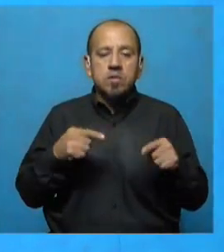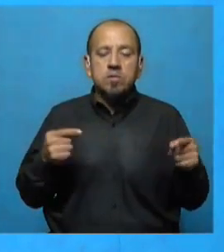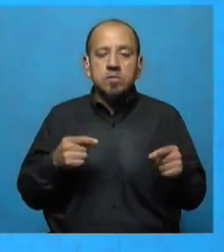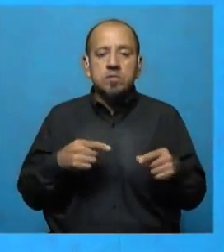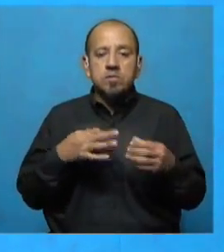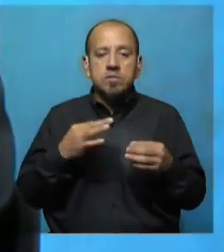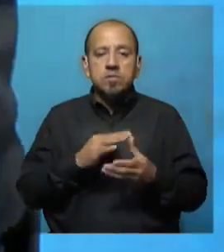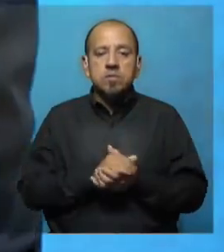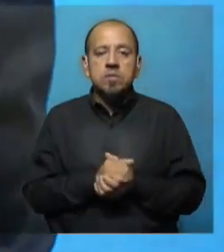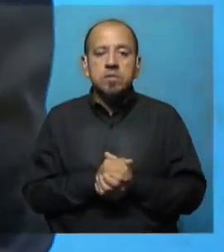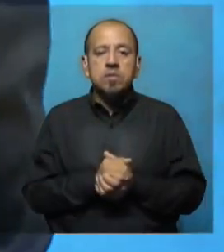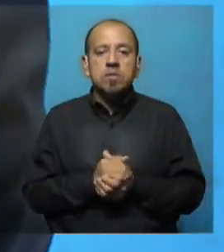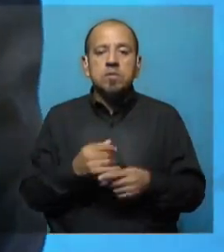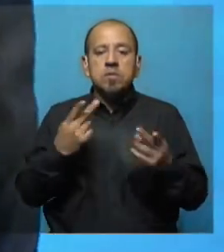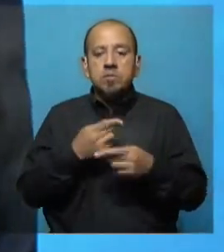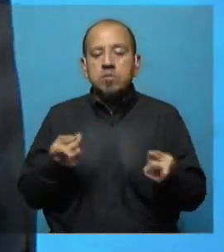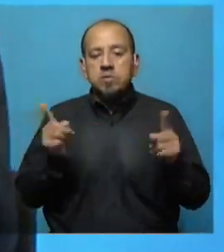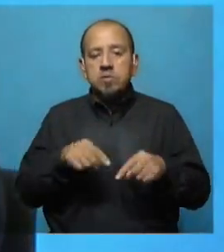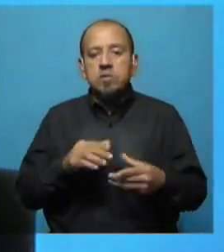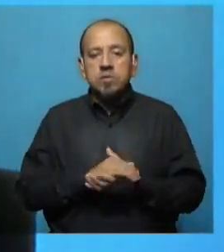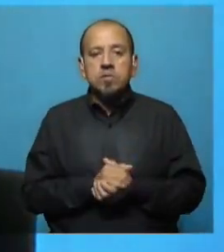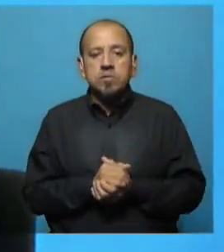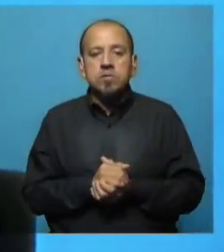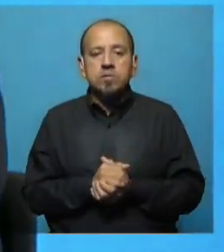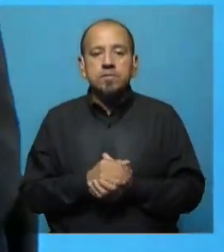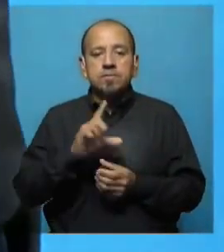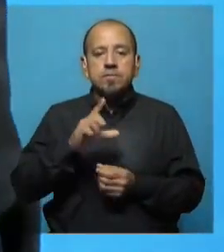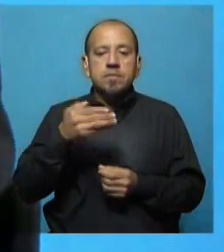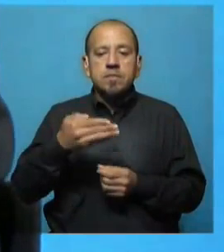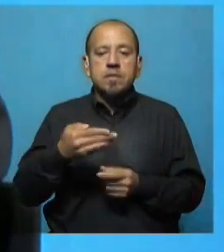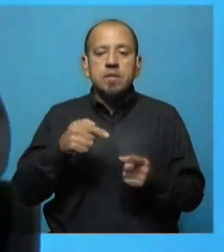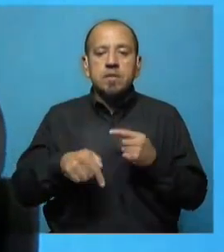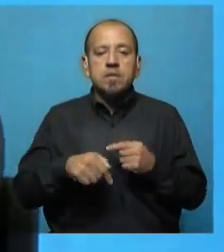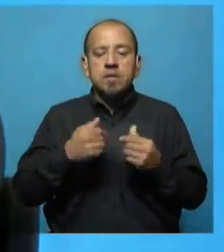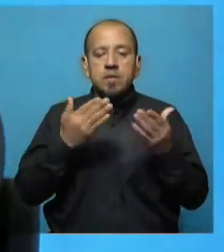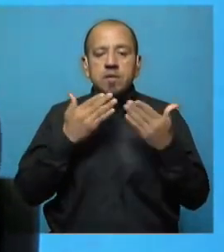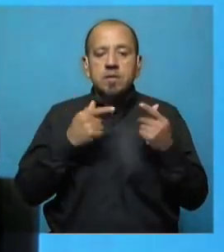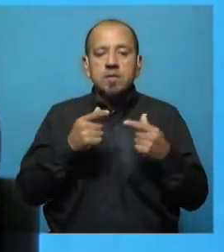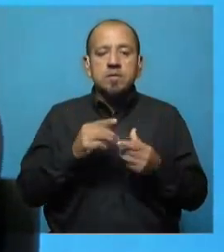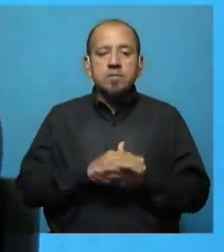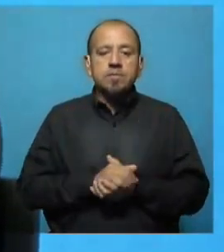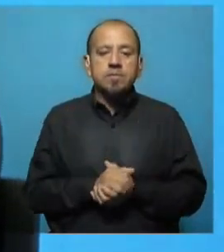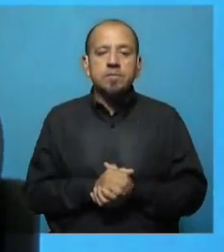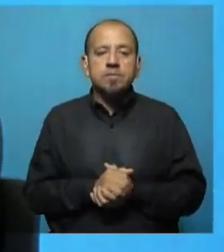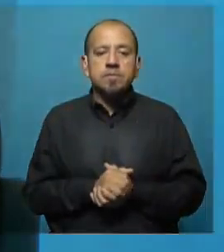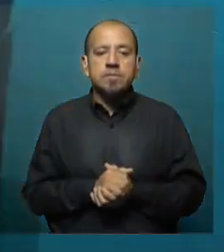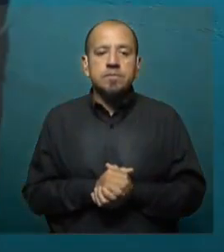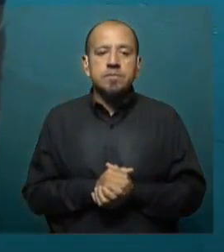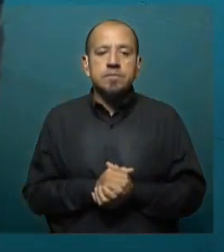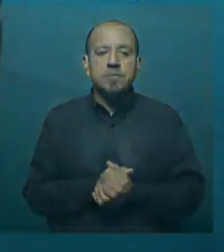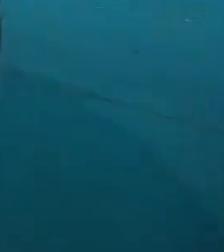copadas digo hacemos una pequeña pausa y seguimos en este lado de este hoy hablando con el cacique de la aldea